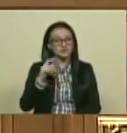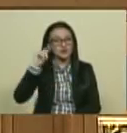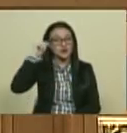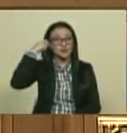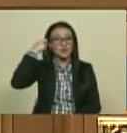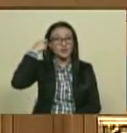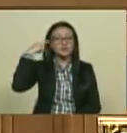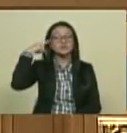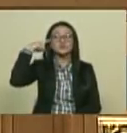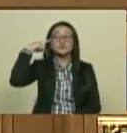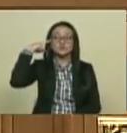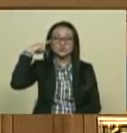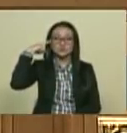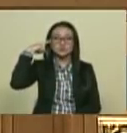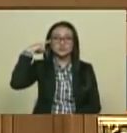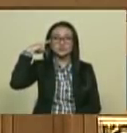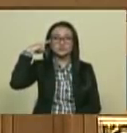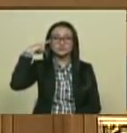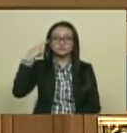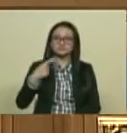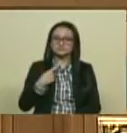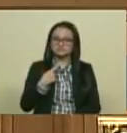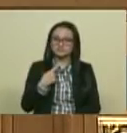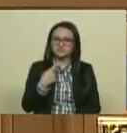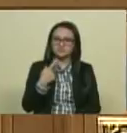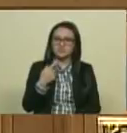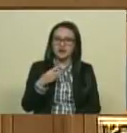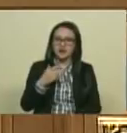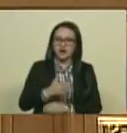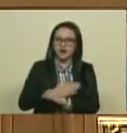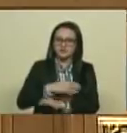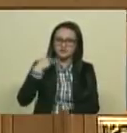con toda la alevosía y la premeditación